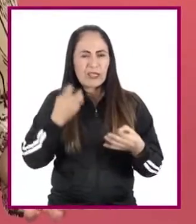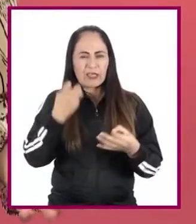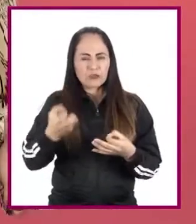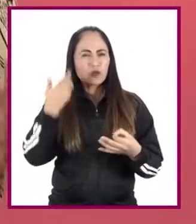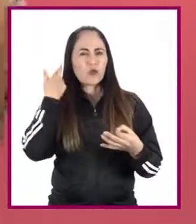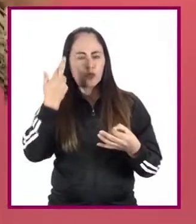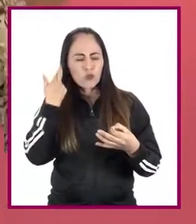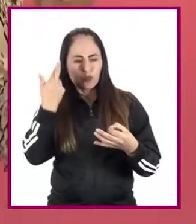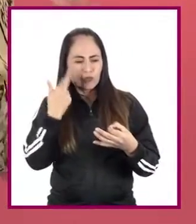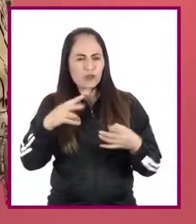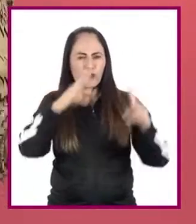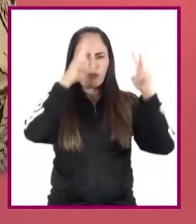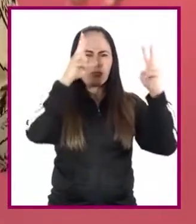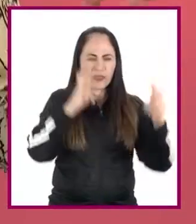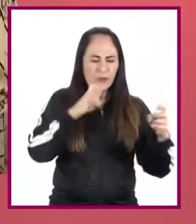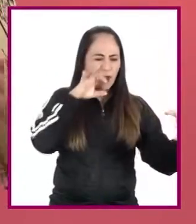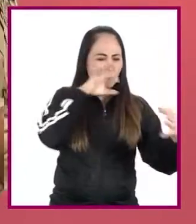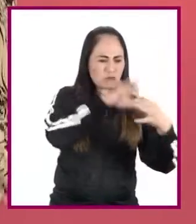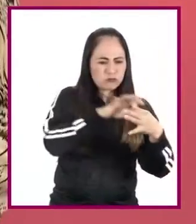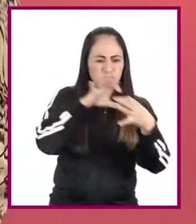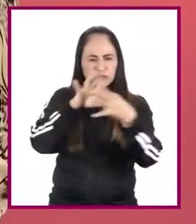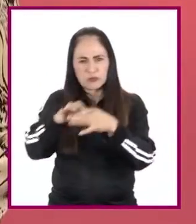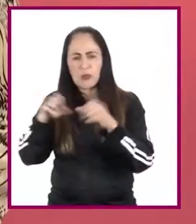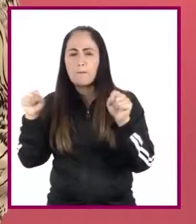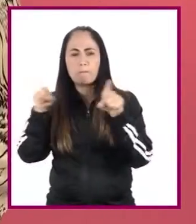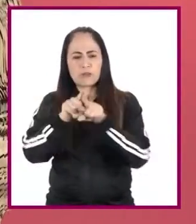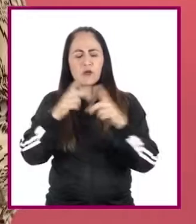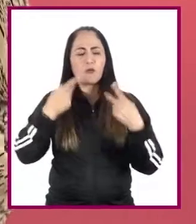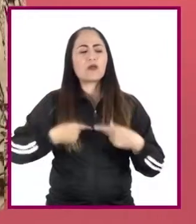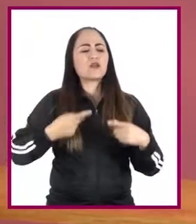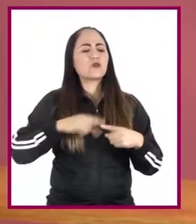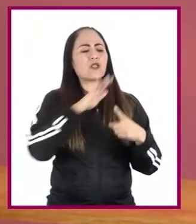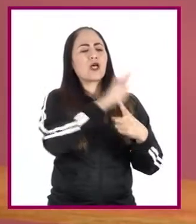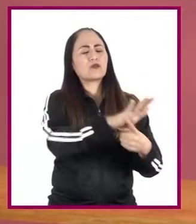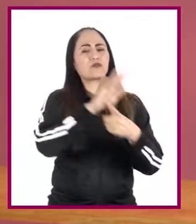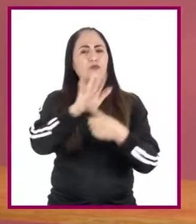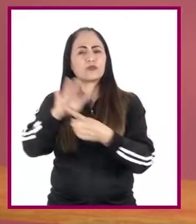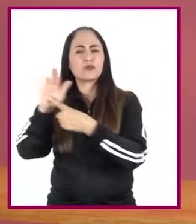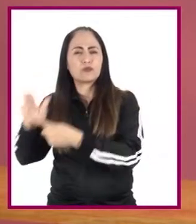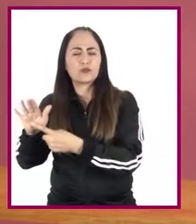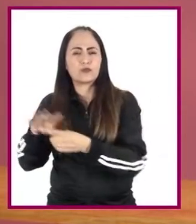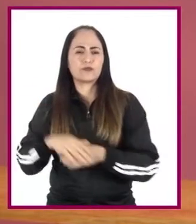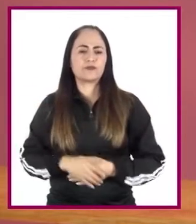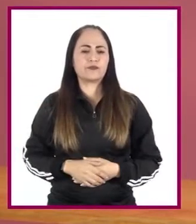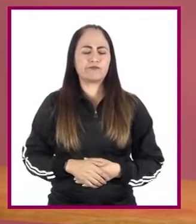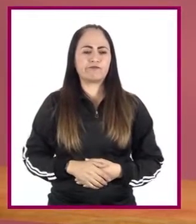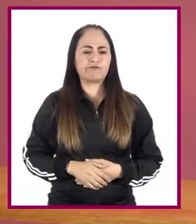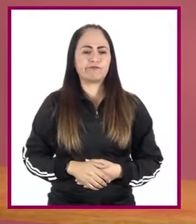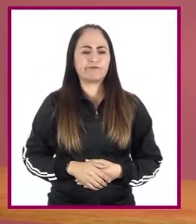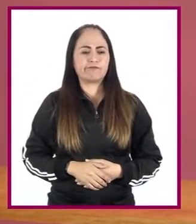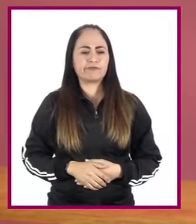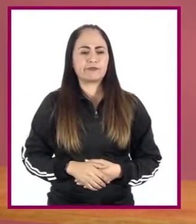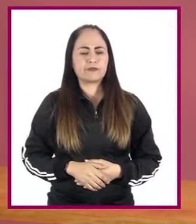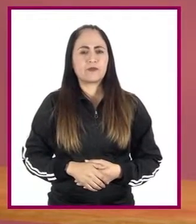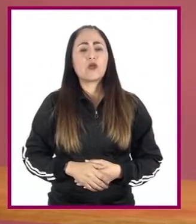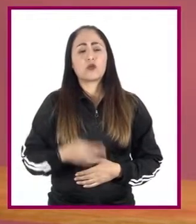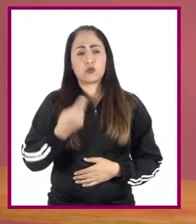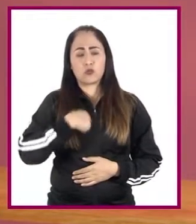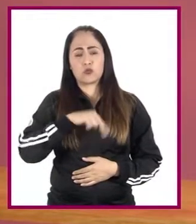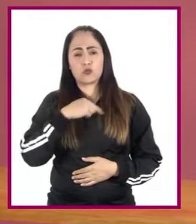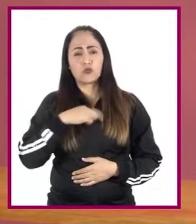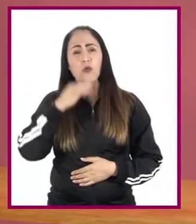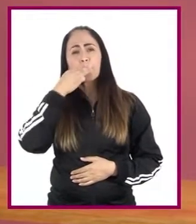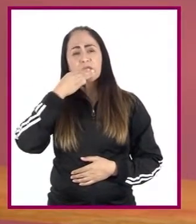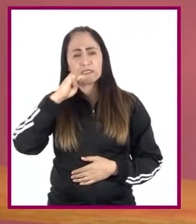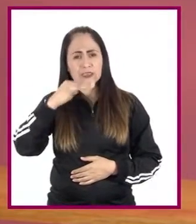al contexto y tipo de público al que va dirigido el mensaje. Entonces, según el contexto que estemos presentando o